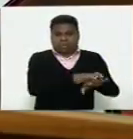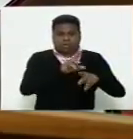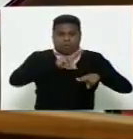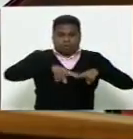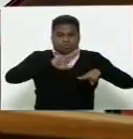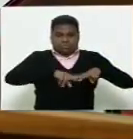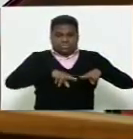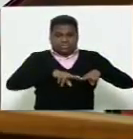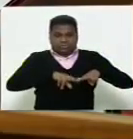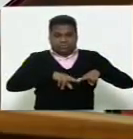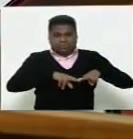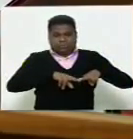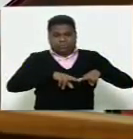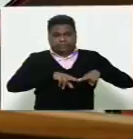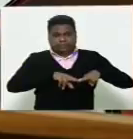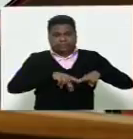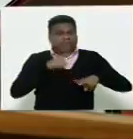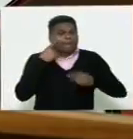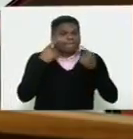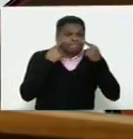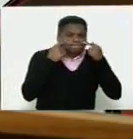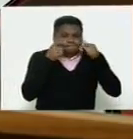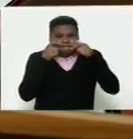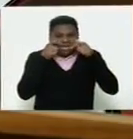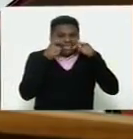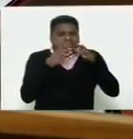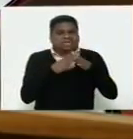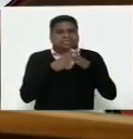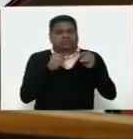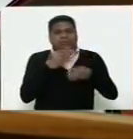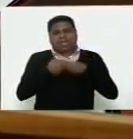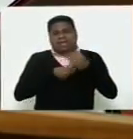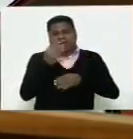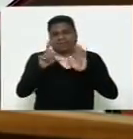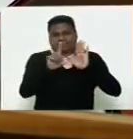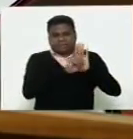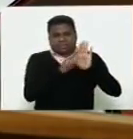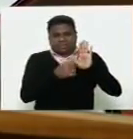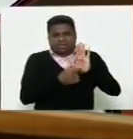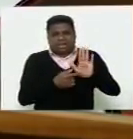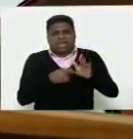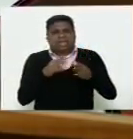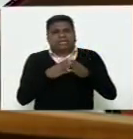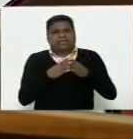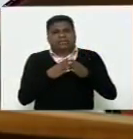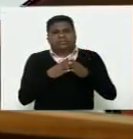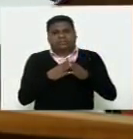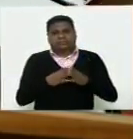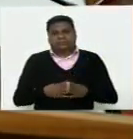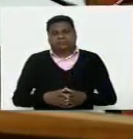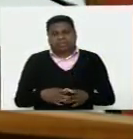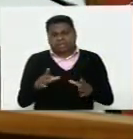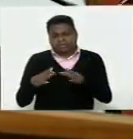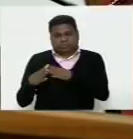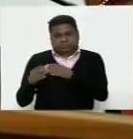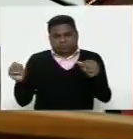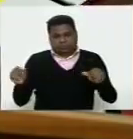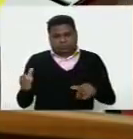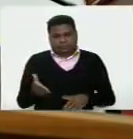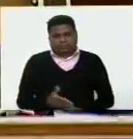y adolescentes deben supervisar y velar por el cumplimiento de las condiciones para el ejercicio de este derecho. Es todo,